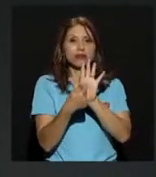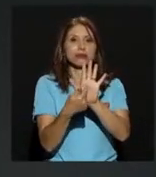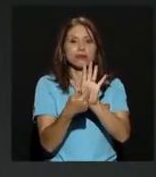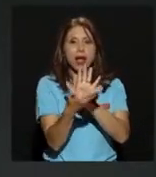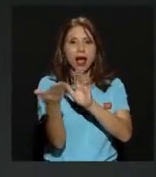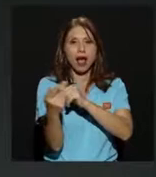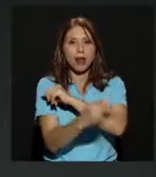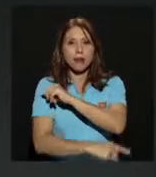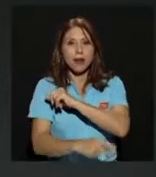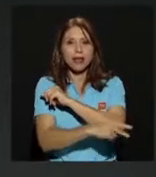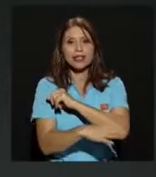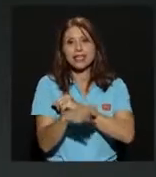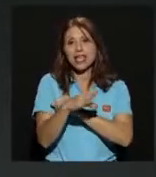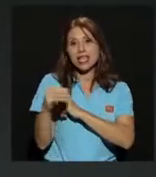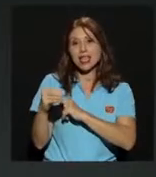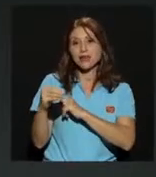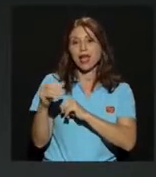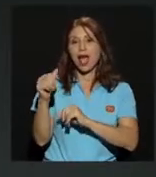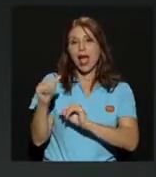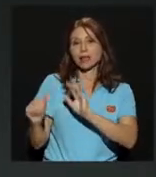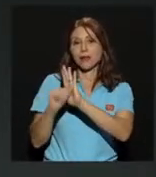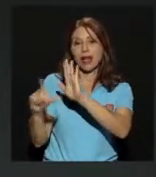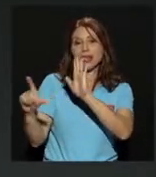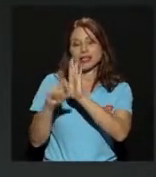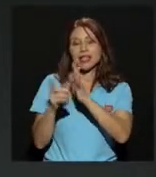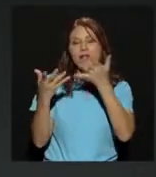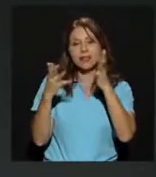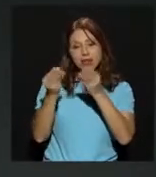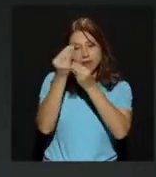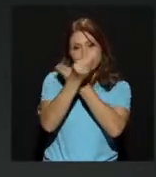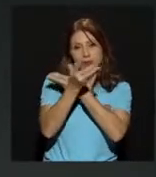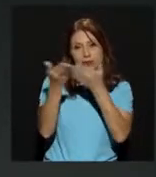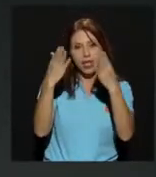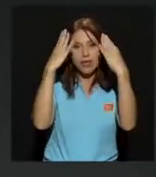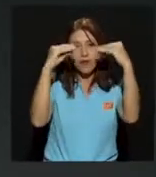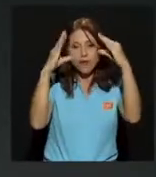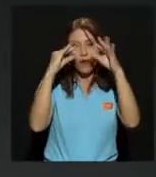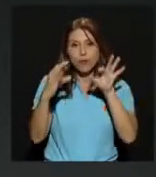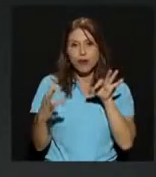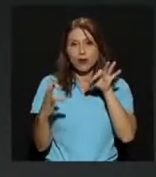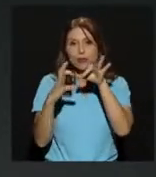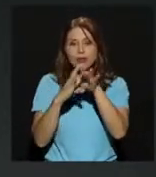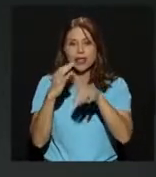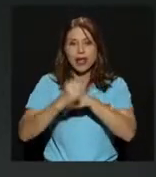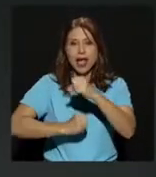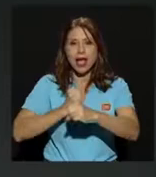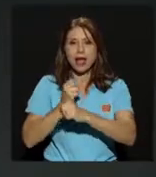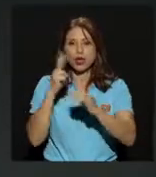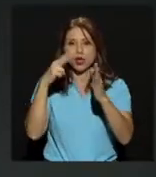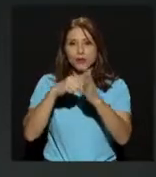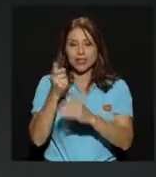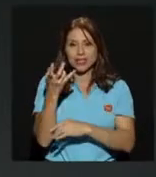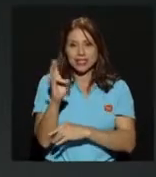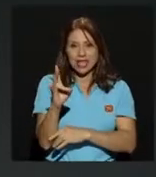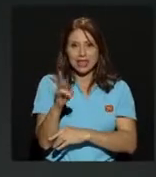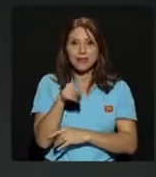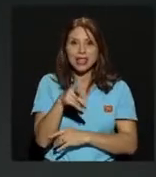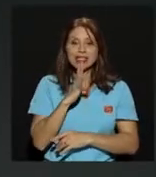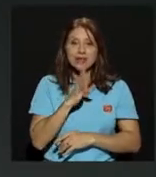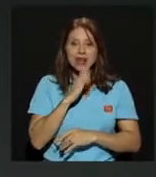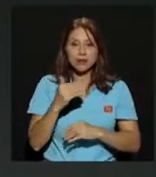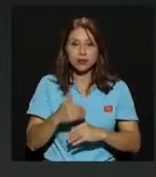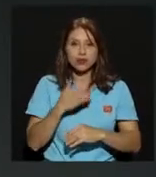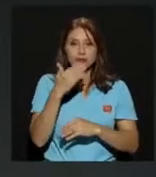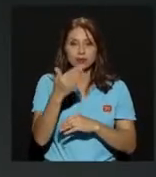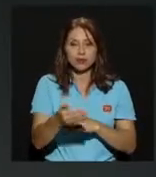dígase a la asamblea legislativa el informe correspondiente a 2010 a 2017 del cual hablaremos una vez que el